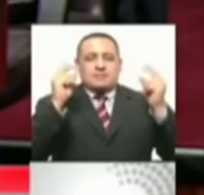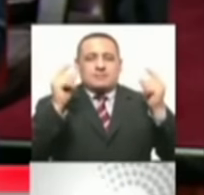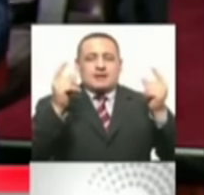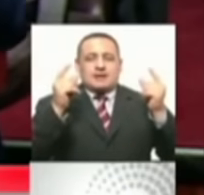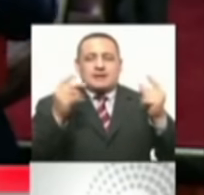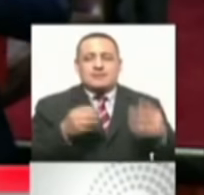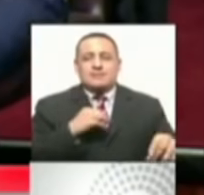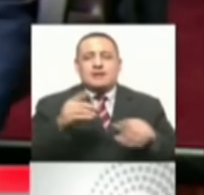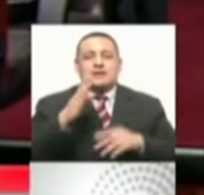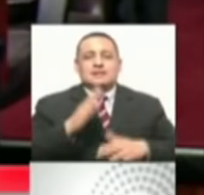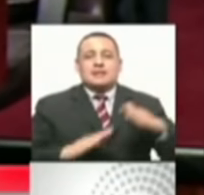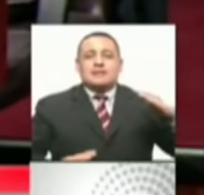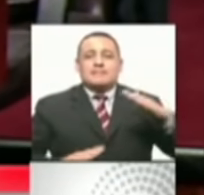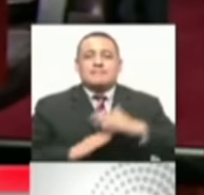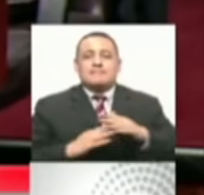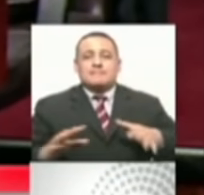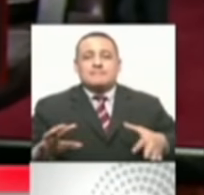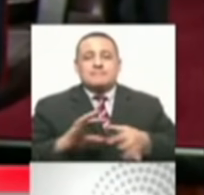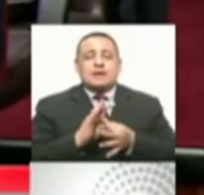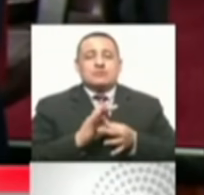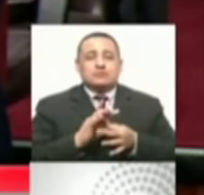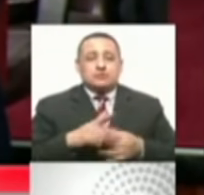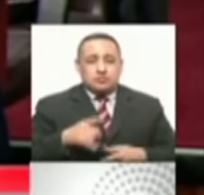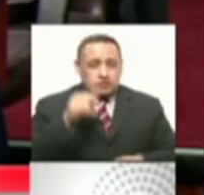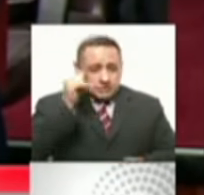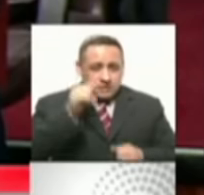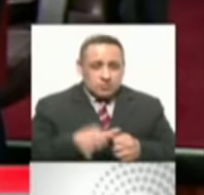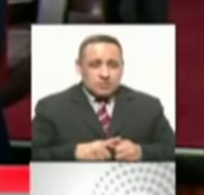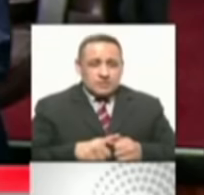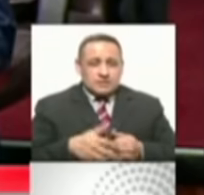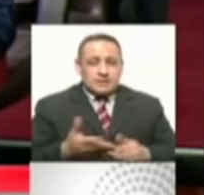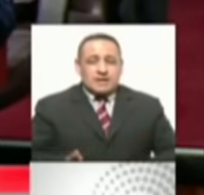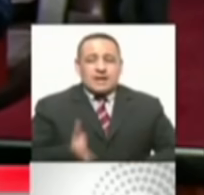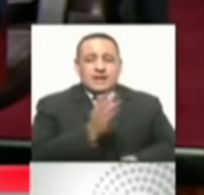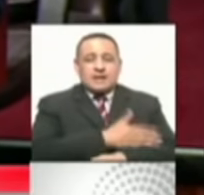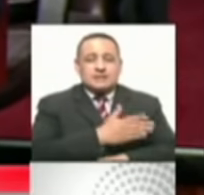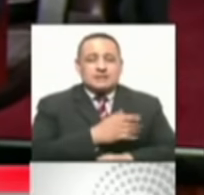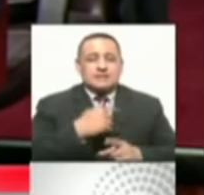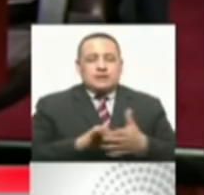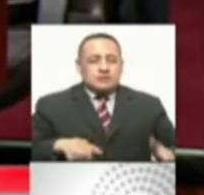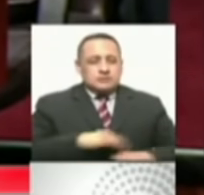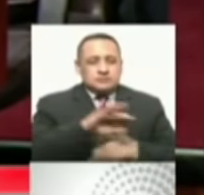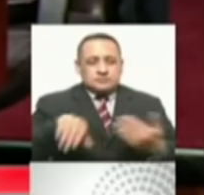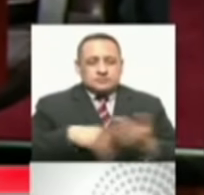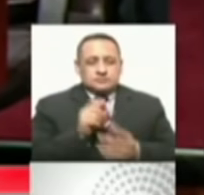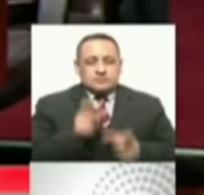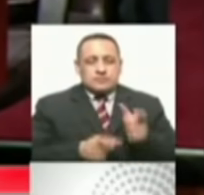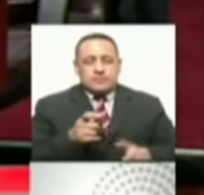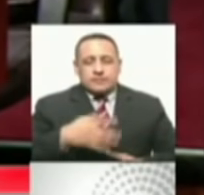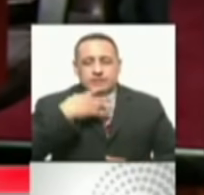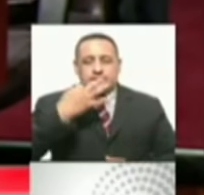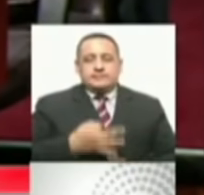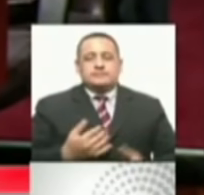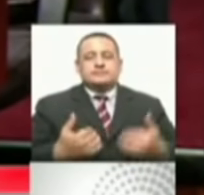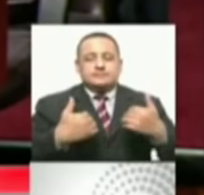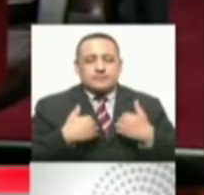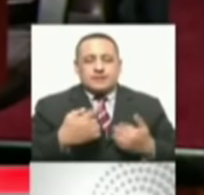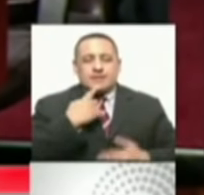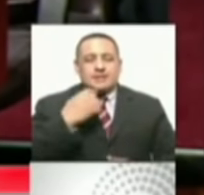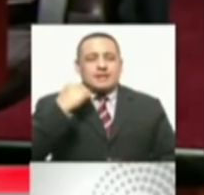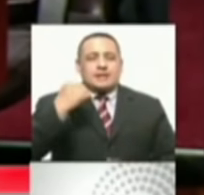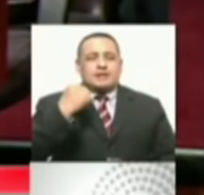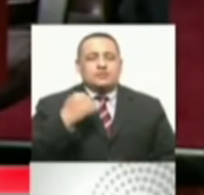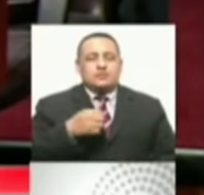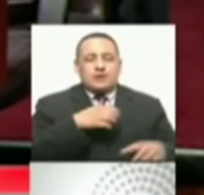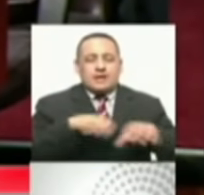Maraví, sino también a Edith Lagos, quien murió en combate el 2 de septiembre del 82, y a Oreste Surriola, condenado por participar en la